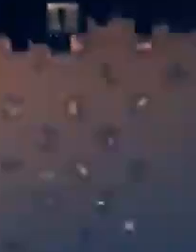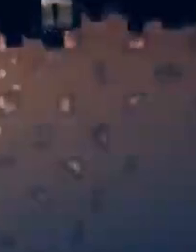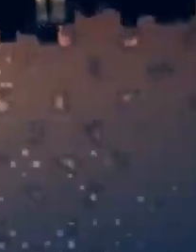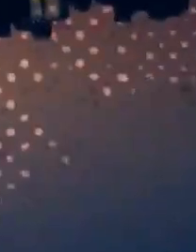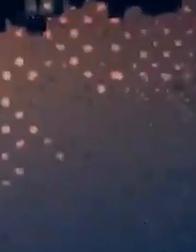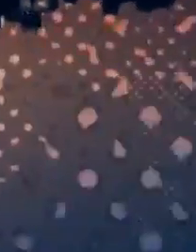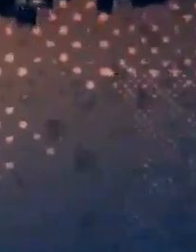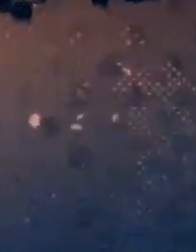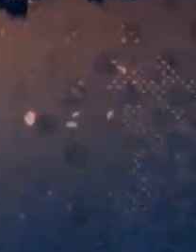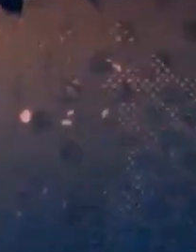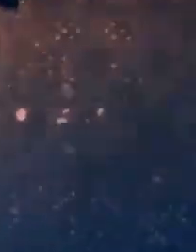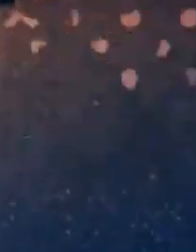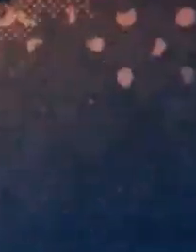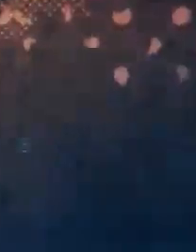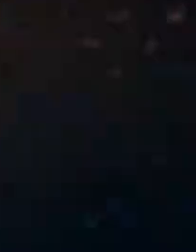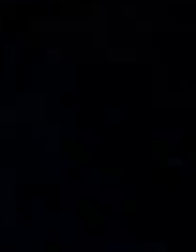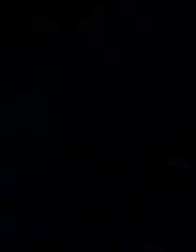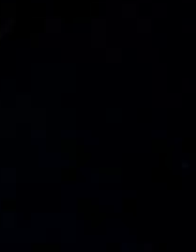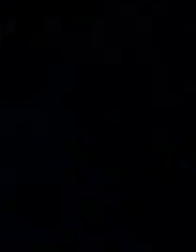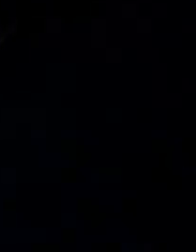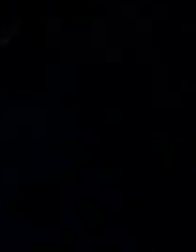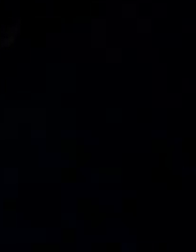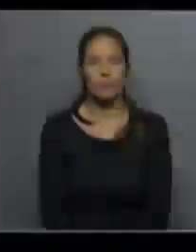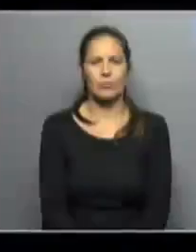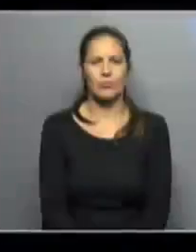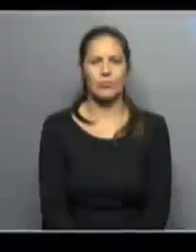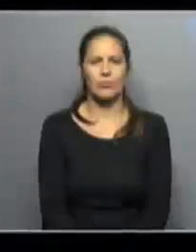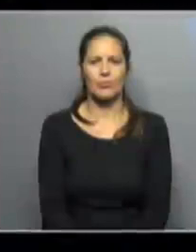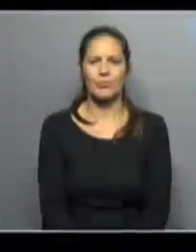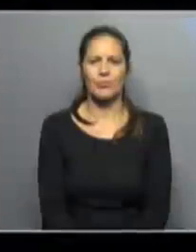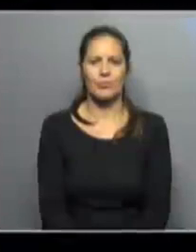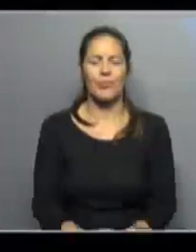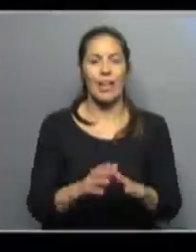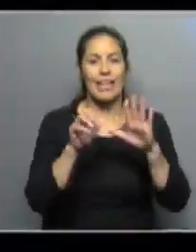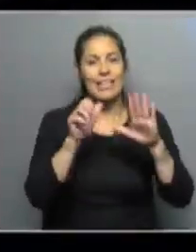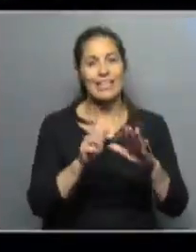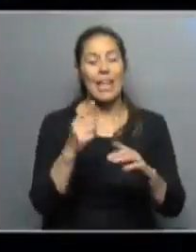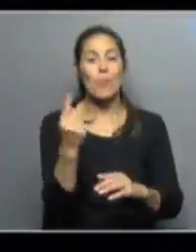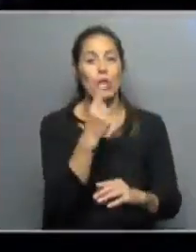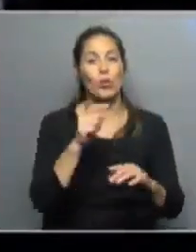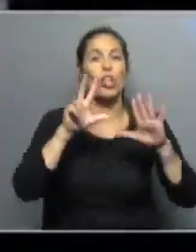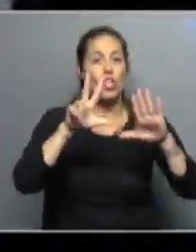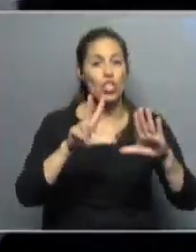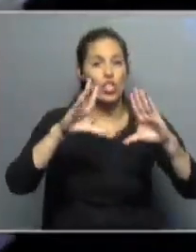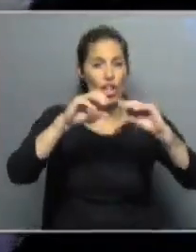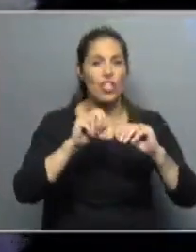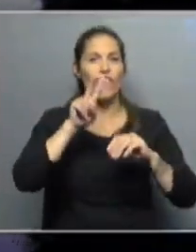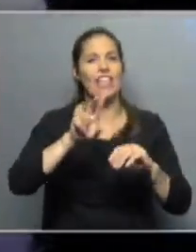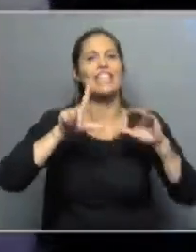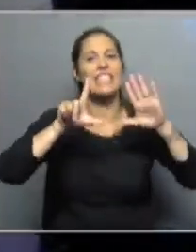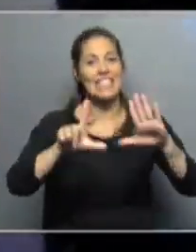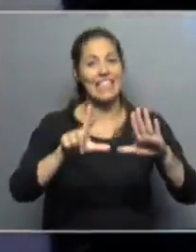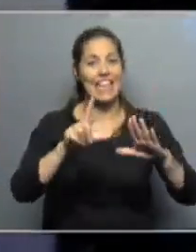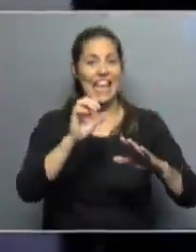entiende. Todo lo mejor que tenemos. 6 minutos pasan de las 8 de la nochecita, 27 grados la